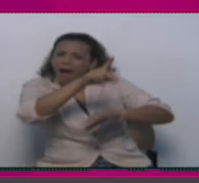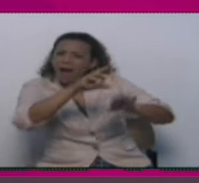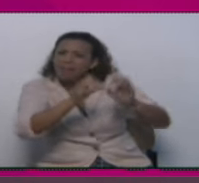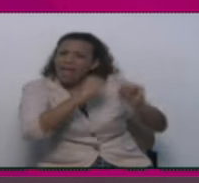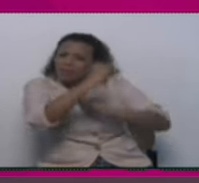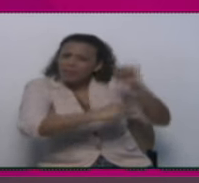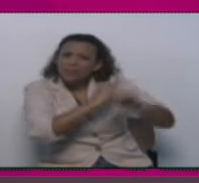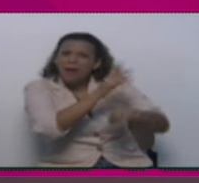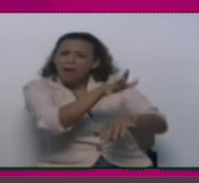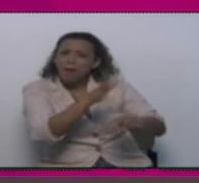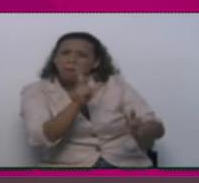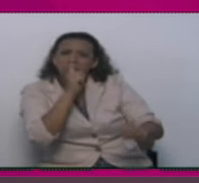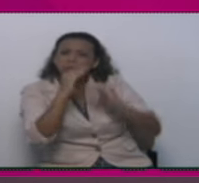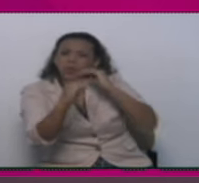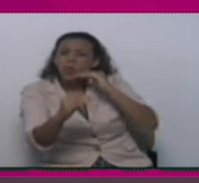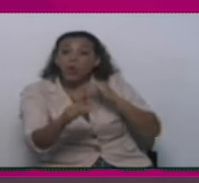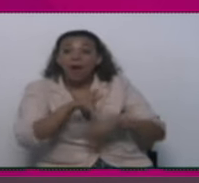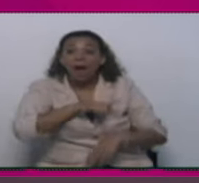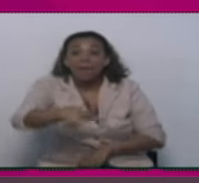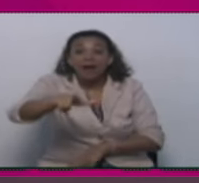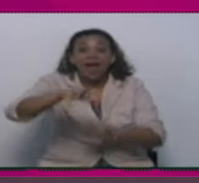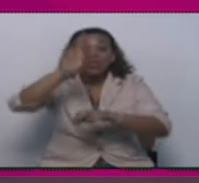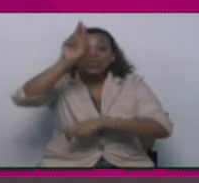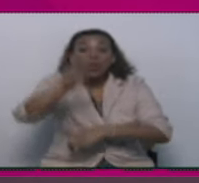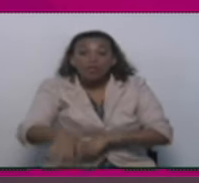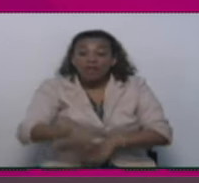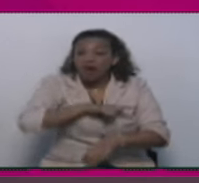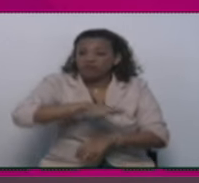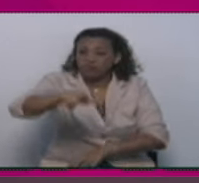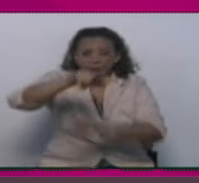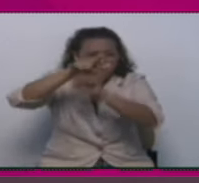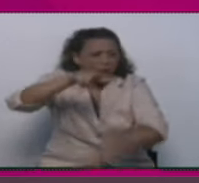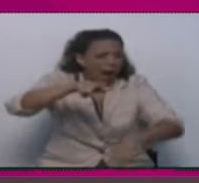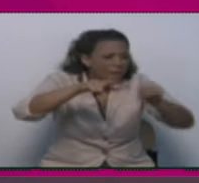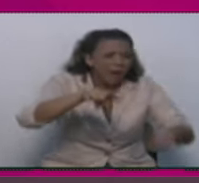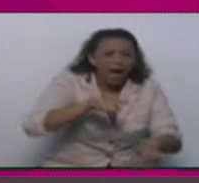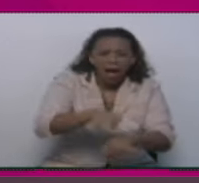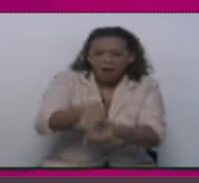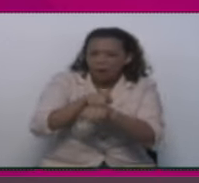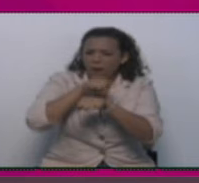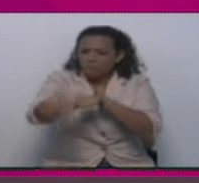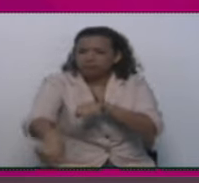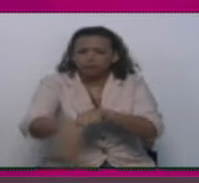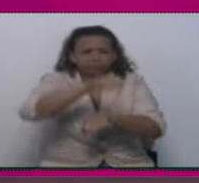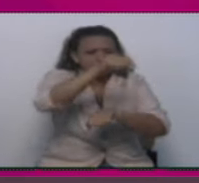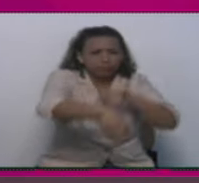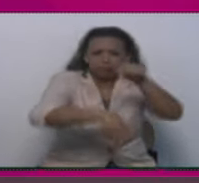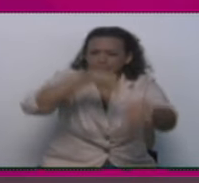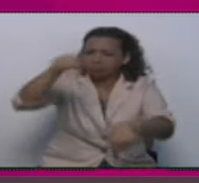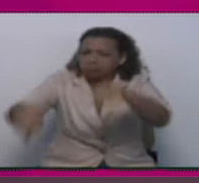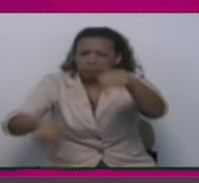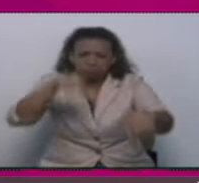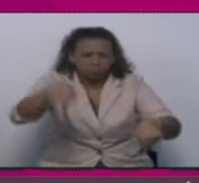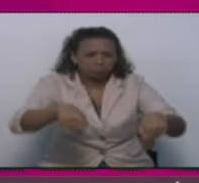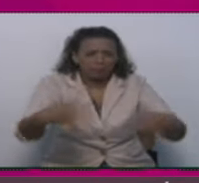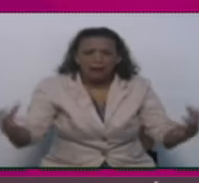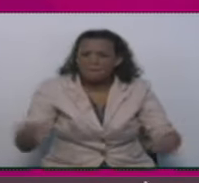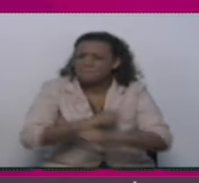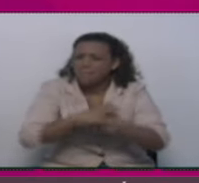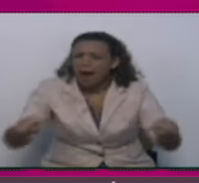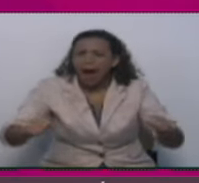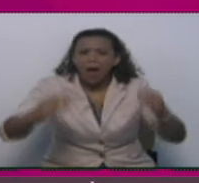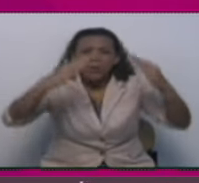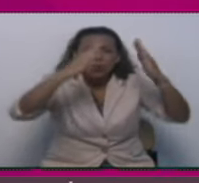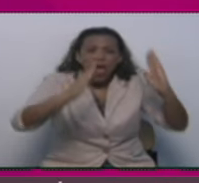ejemplo, el bombardeo diario contra urbanizaciones de edificios